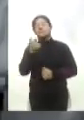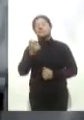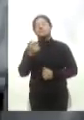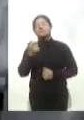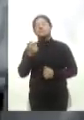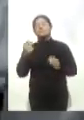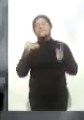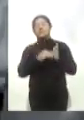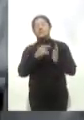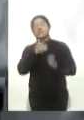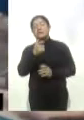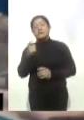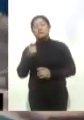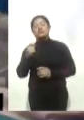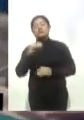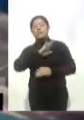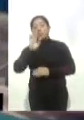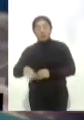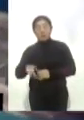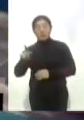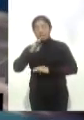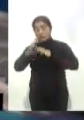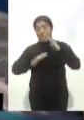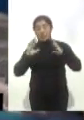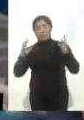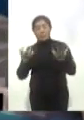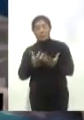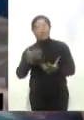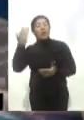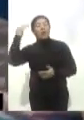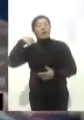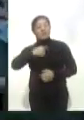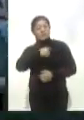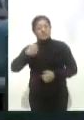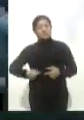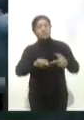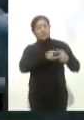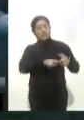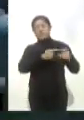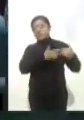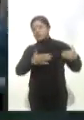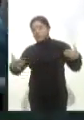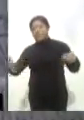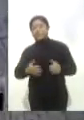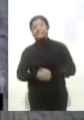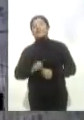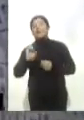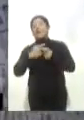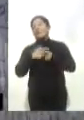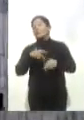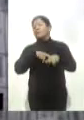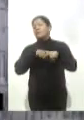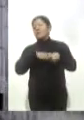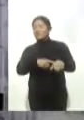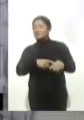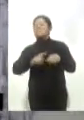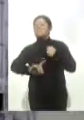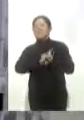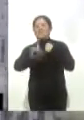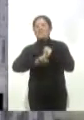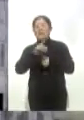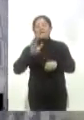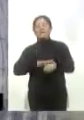muertos en el mundo desde su aparición en China en diciembre, según un recuento basado en fuentes oficiales. Europa continúa siendo la región más afectada, con